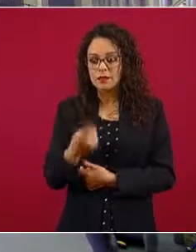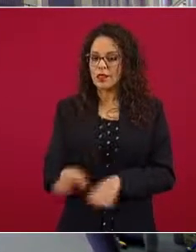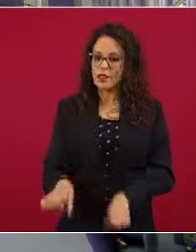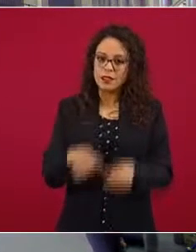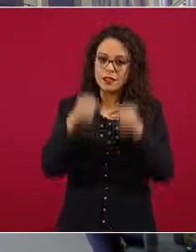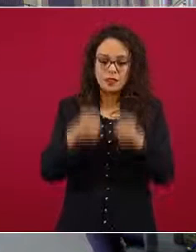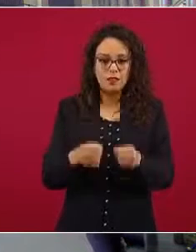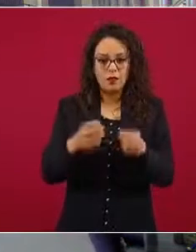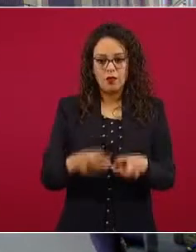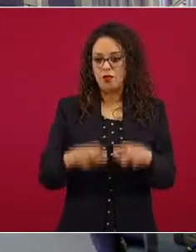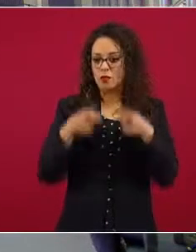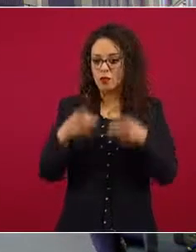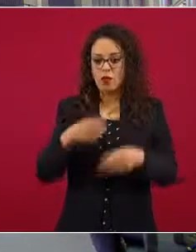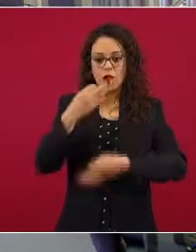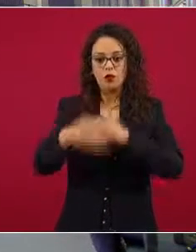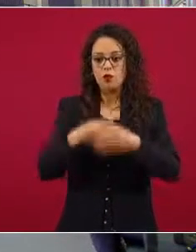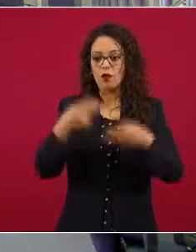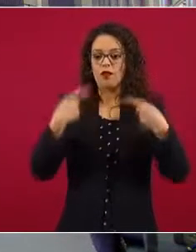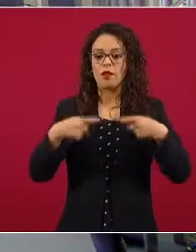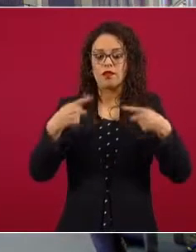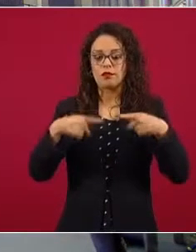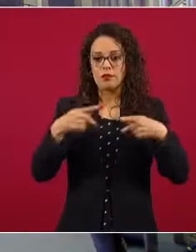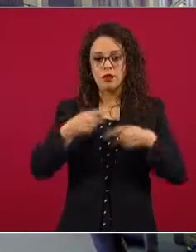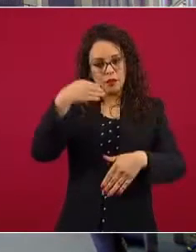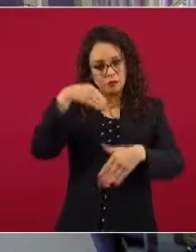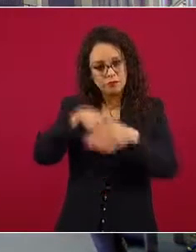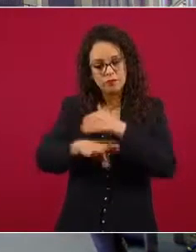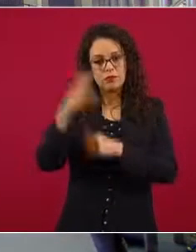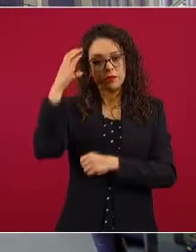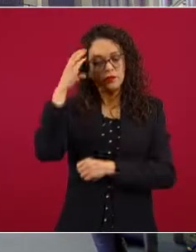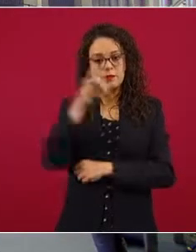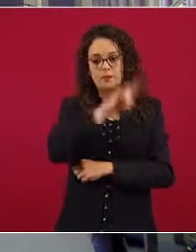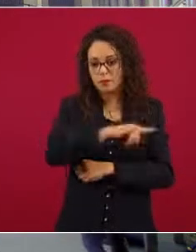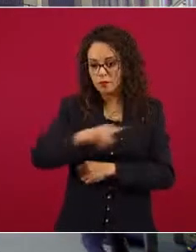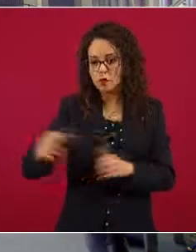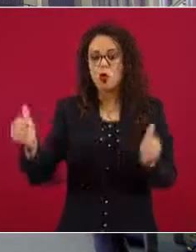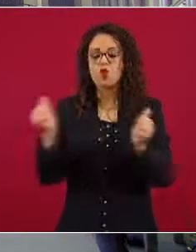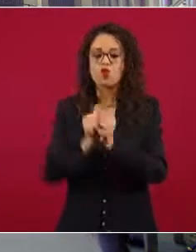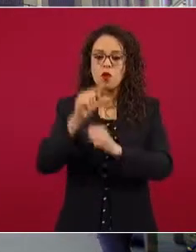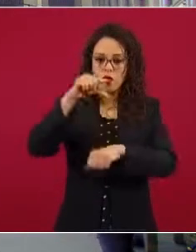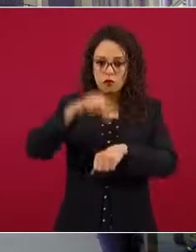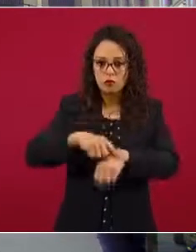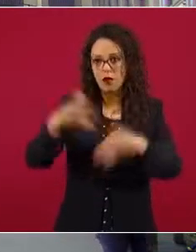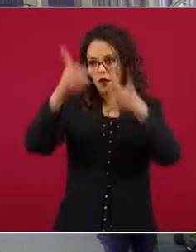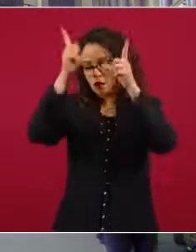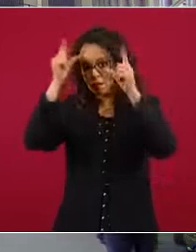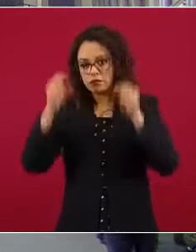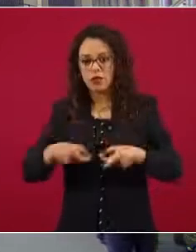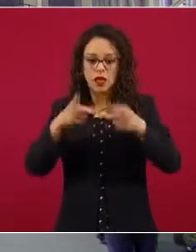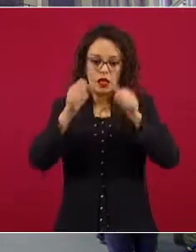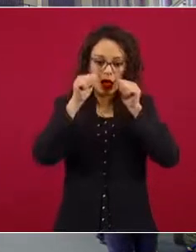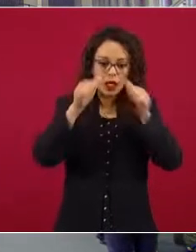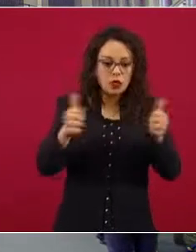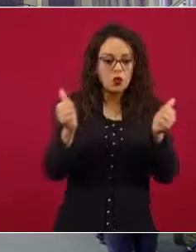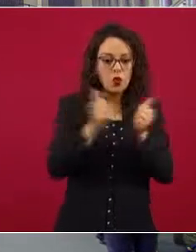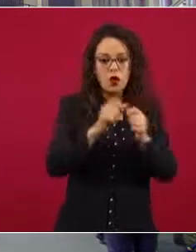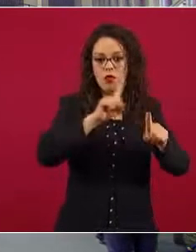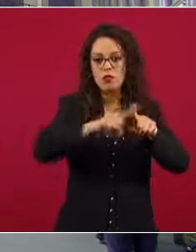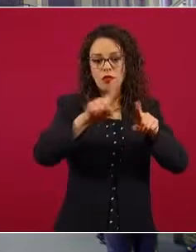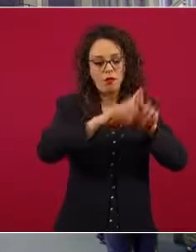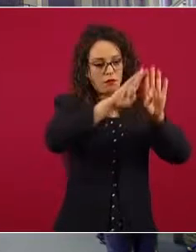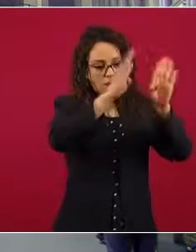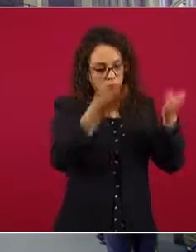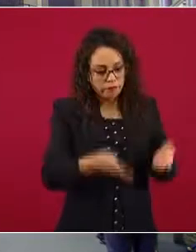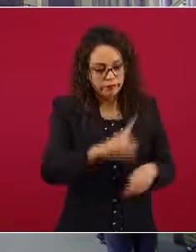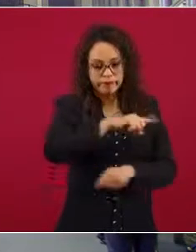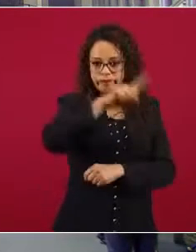seguros y garantizar que nadie se quede sin camas, sin equipos, sin médicos, sin atención. Entonces vamos a quedarnos